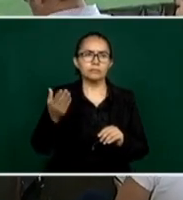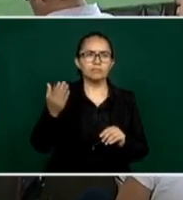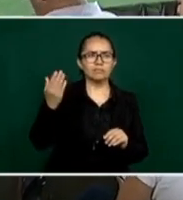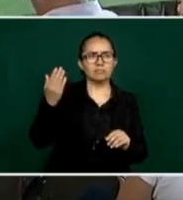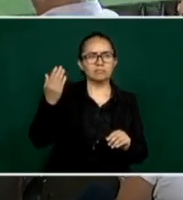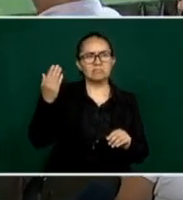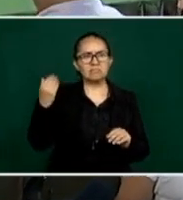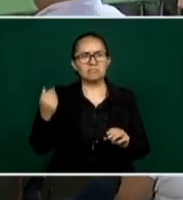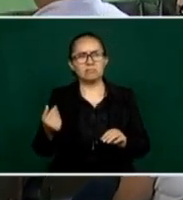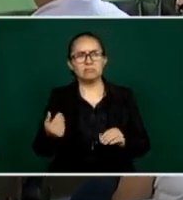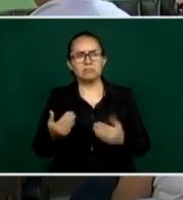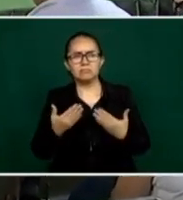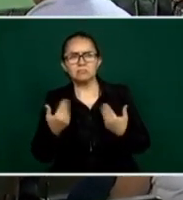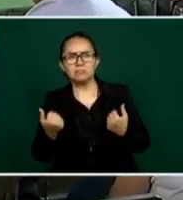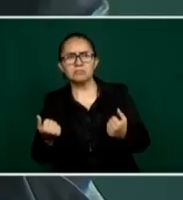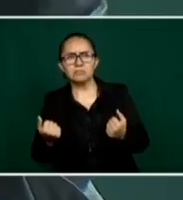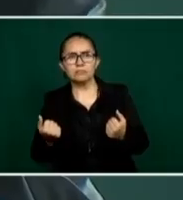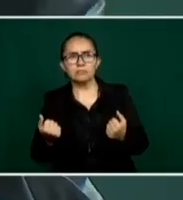expectativas,